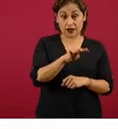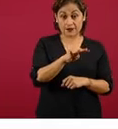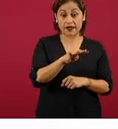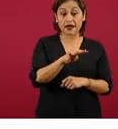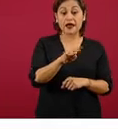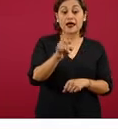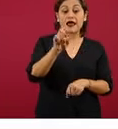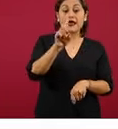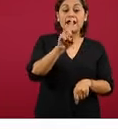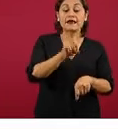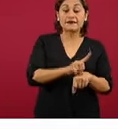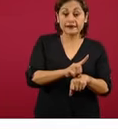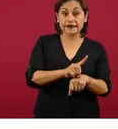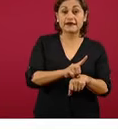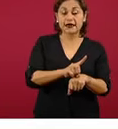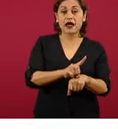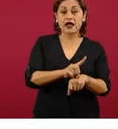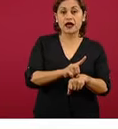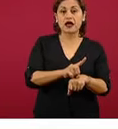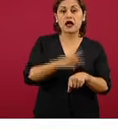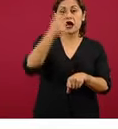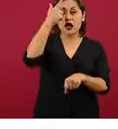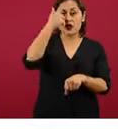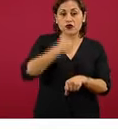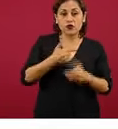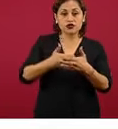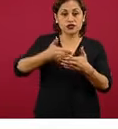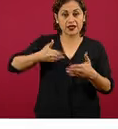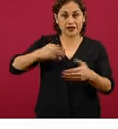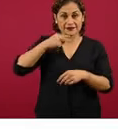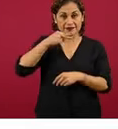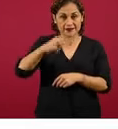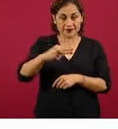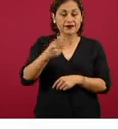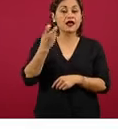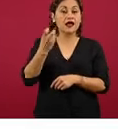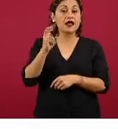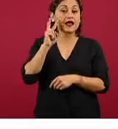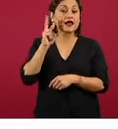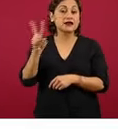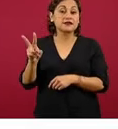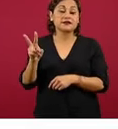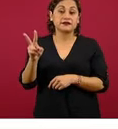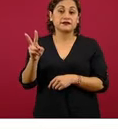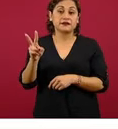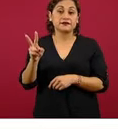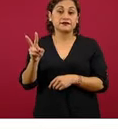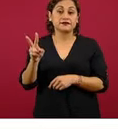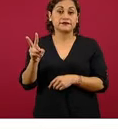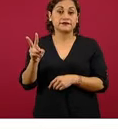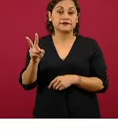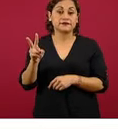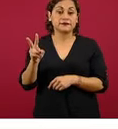de Nochebuena, una cantidad de 3 millones de usuarios en ese día, en